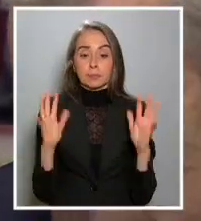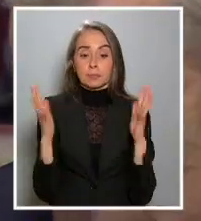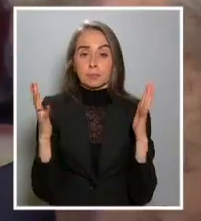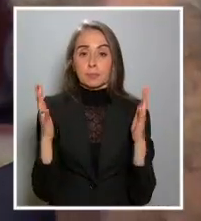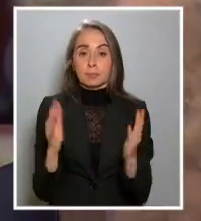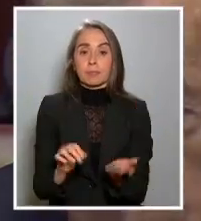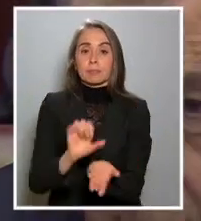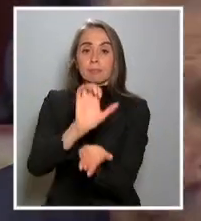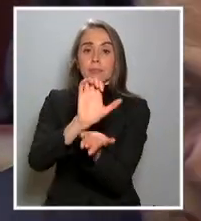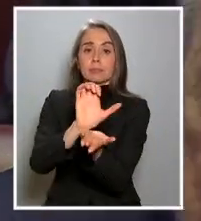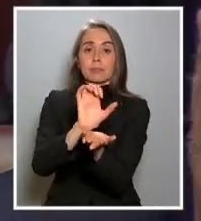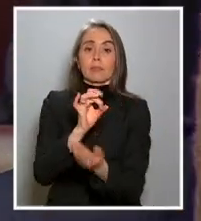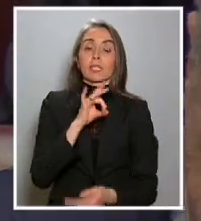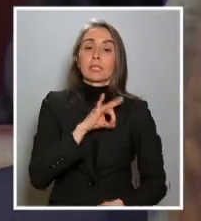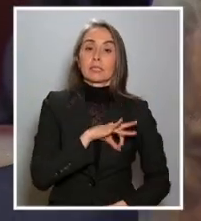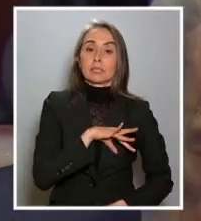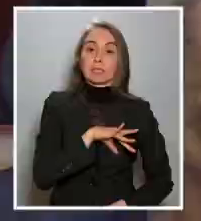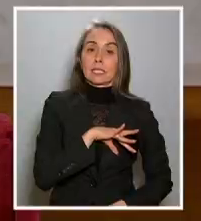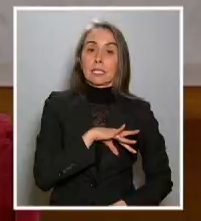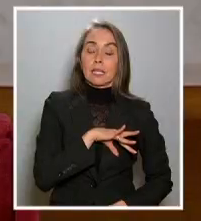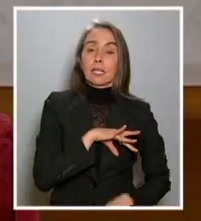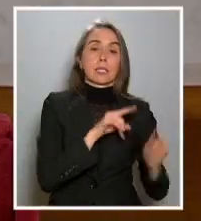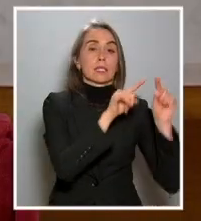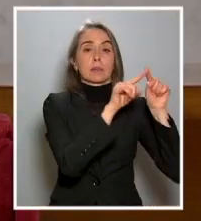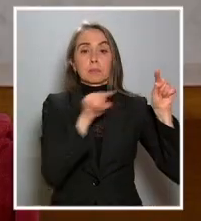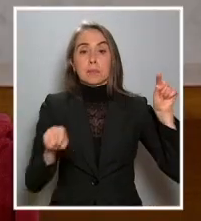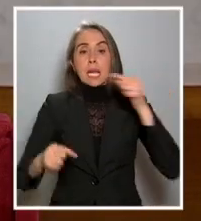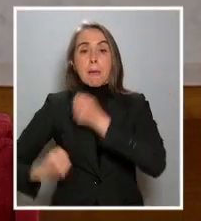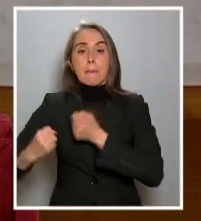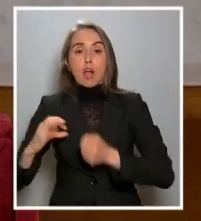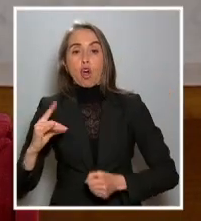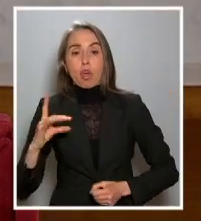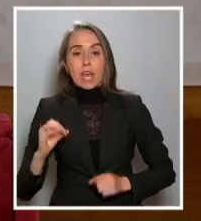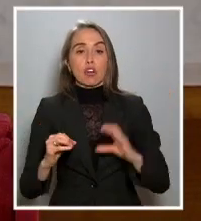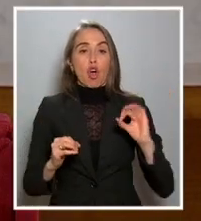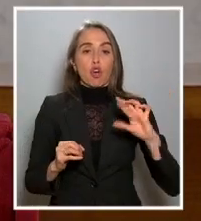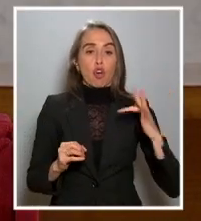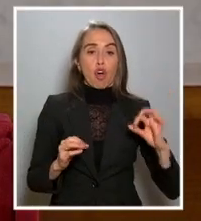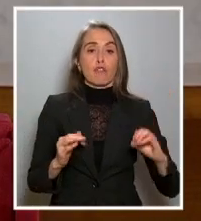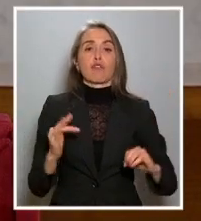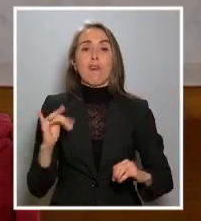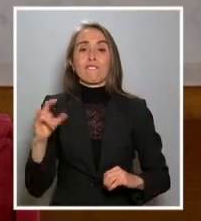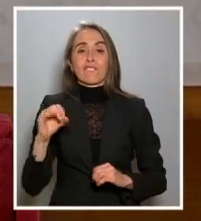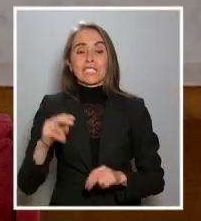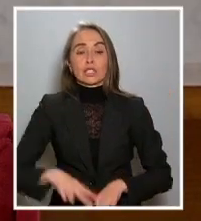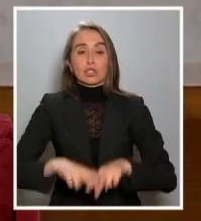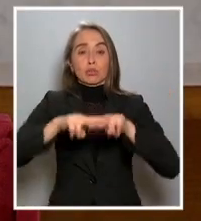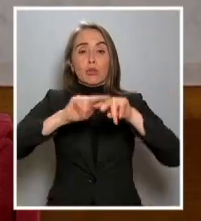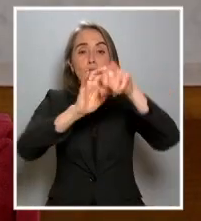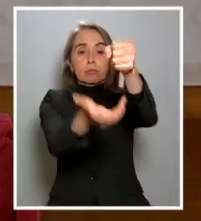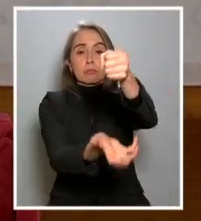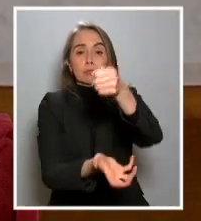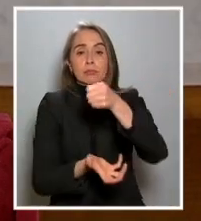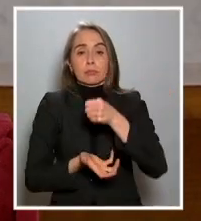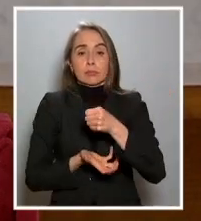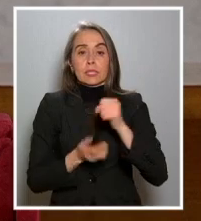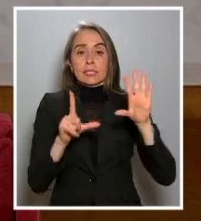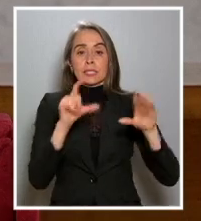El Estado de Chile, a través de Codelco, Corfo y el Fisco, va a recibir